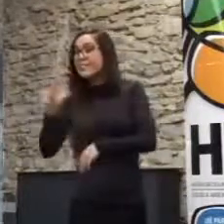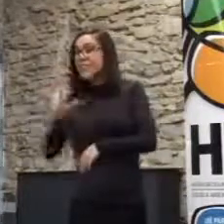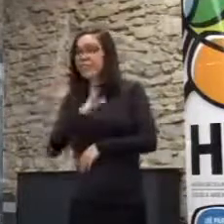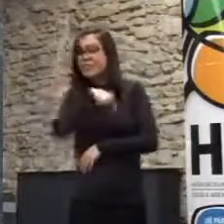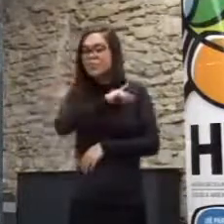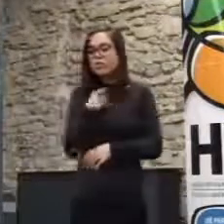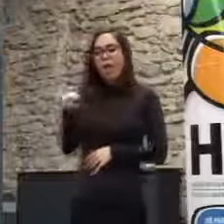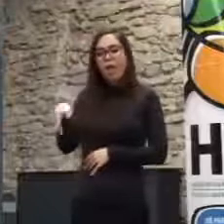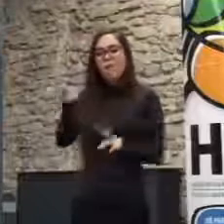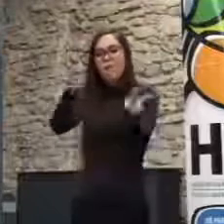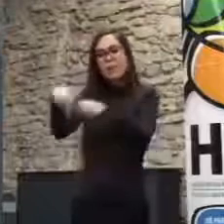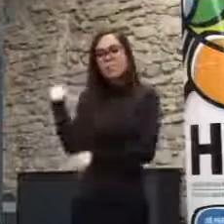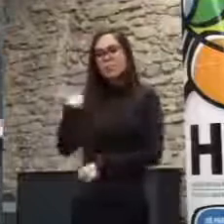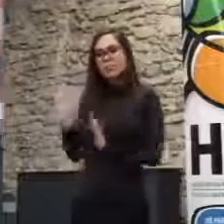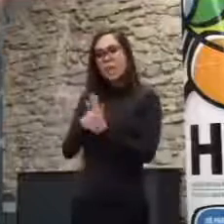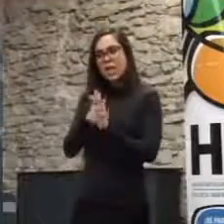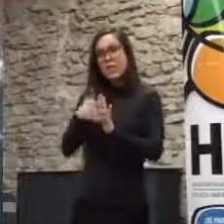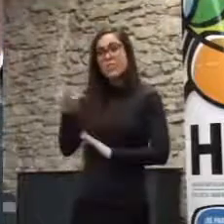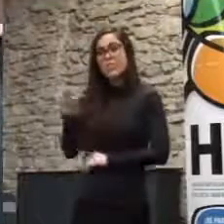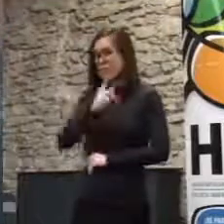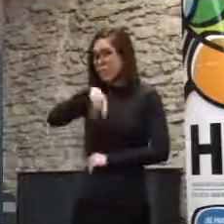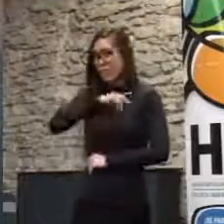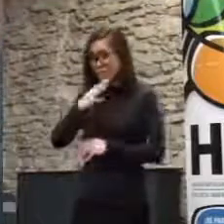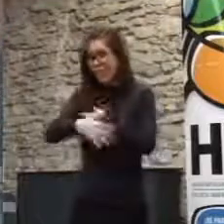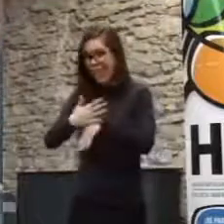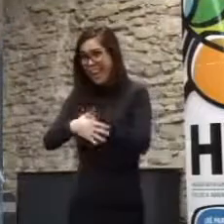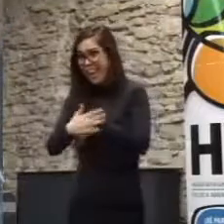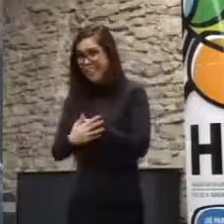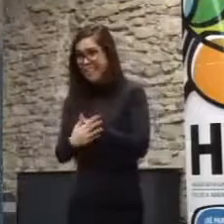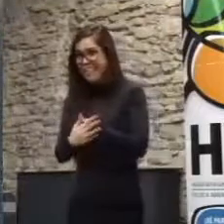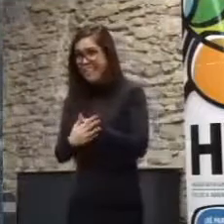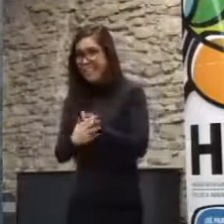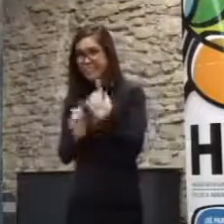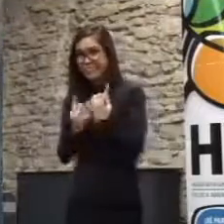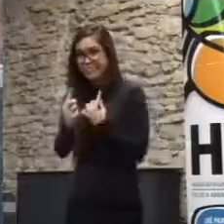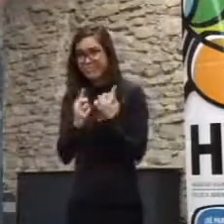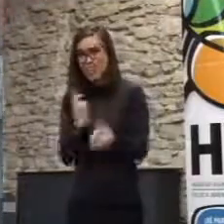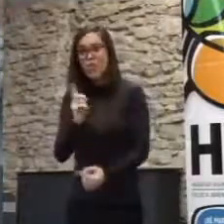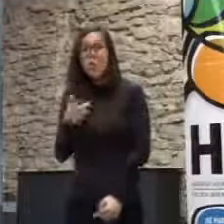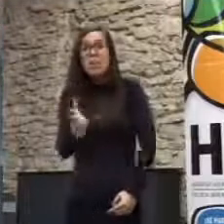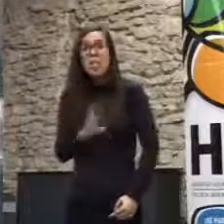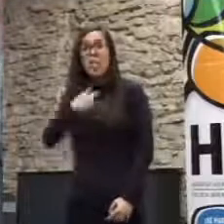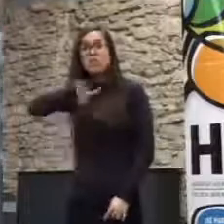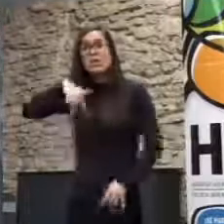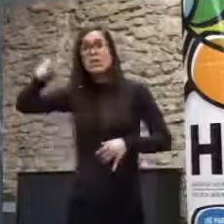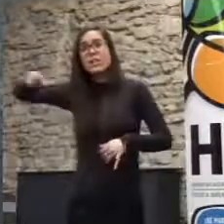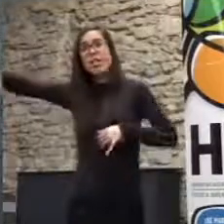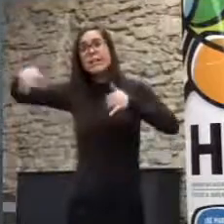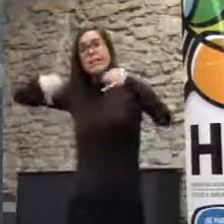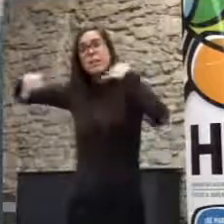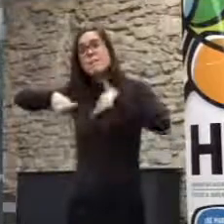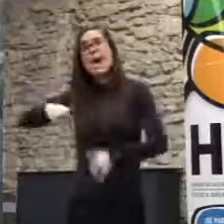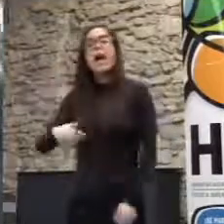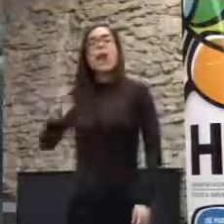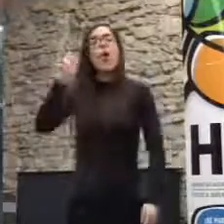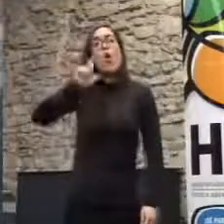Entonces nos llegan las cosas muchas veces cocinadas y por gente que nos llama, gente que conocemos,